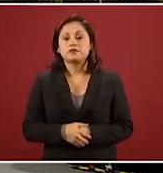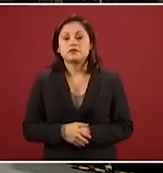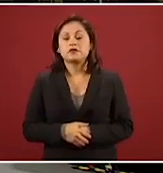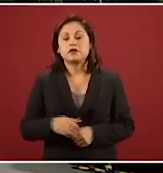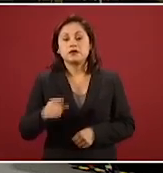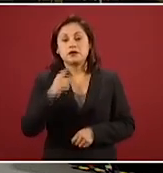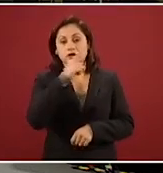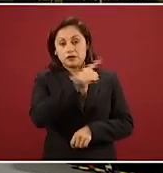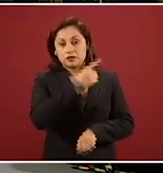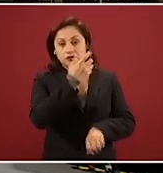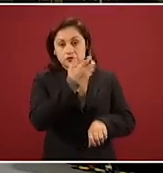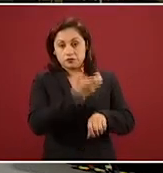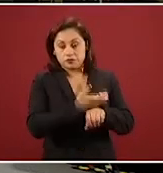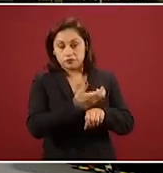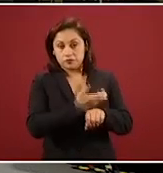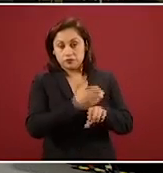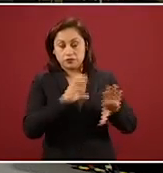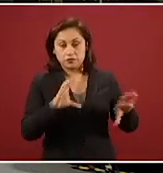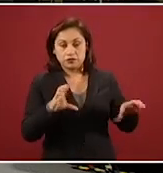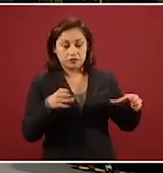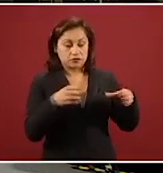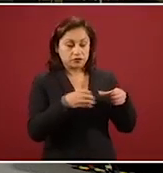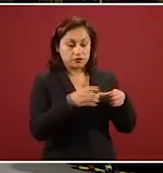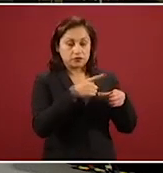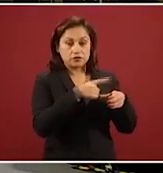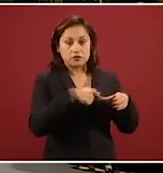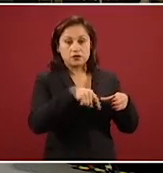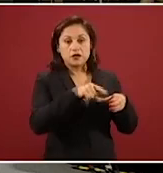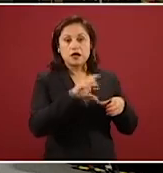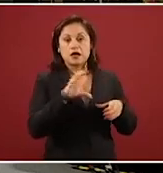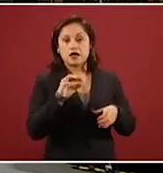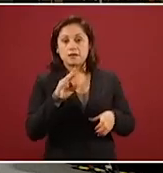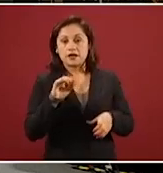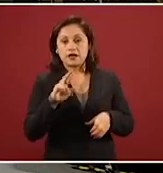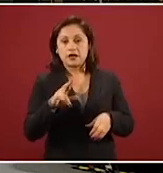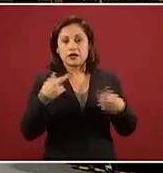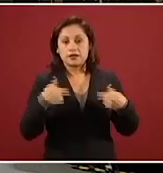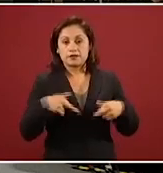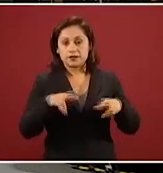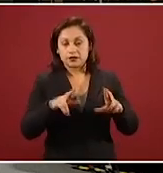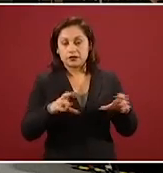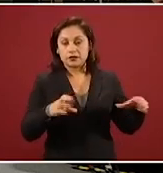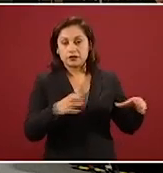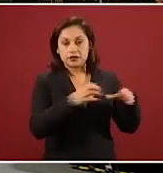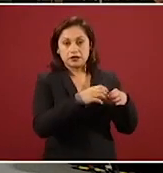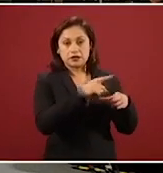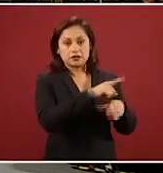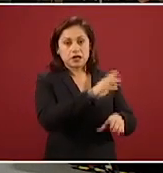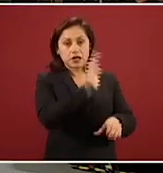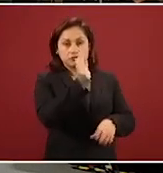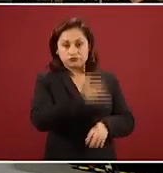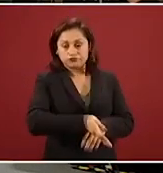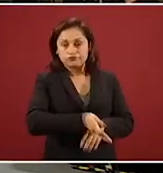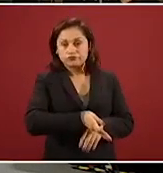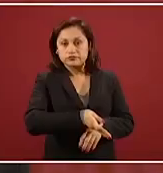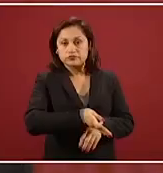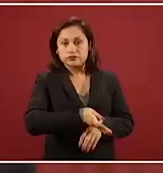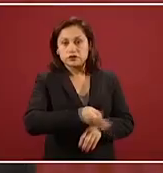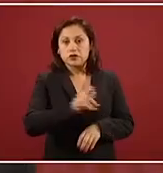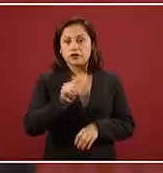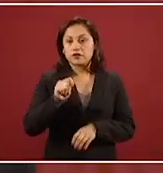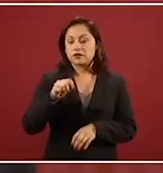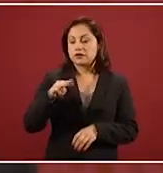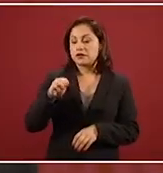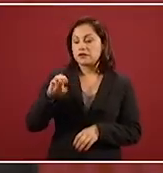Representatives, Cámara de Representantes de Estados Unidos, el Tratado México-Estados Unidos-Canadá, con una votación